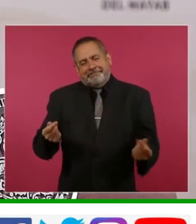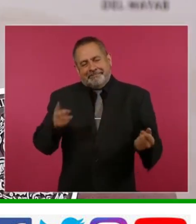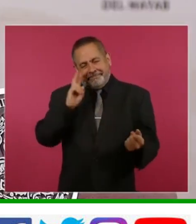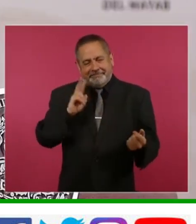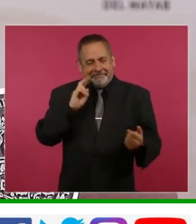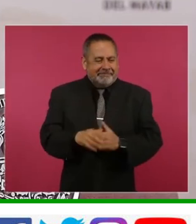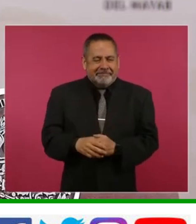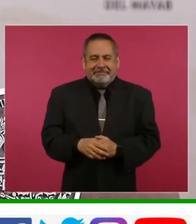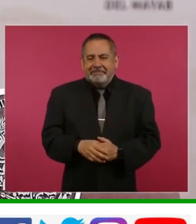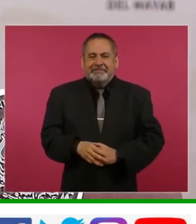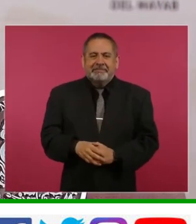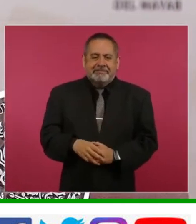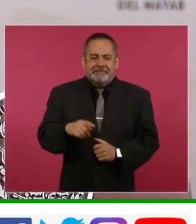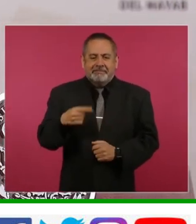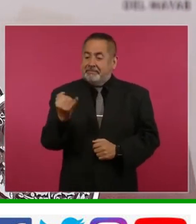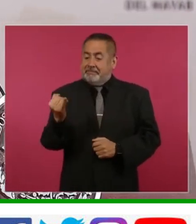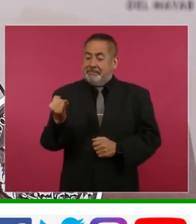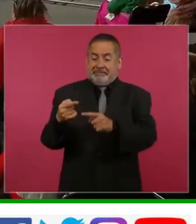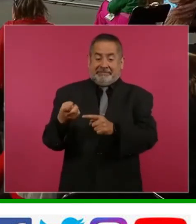A principios de junio.